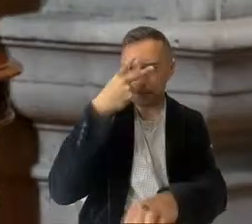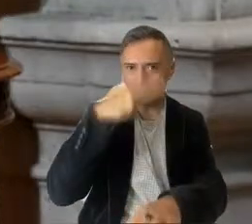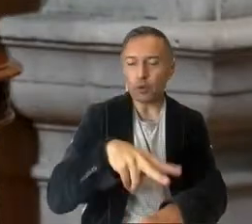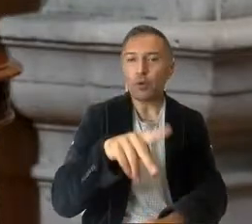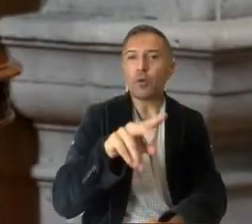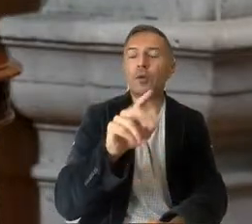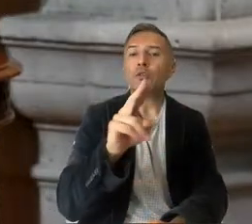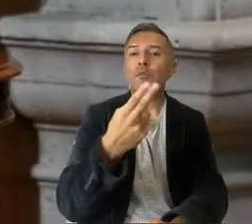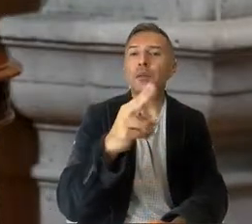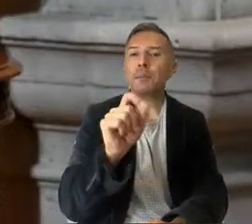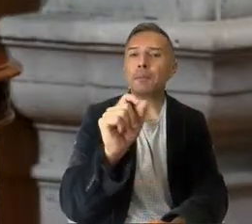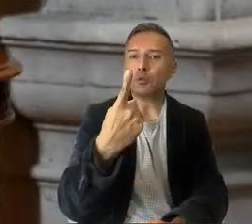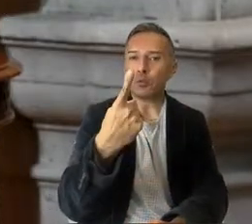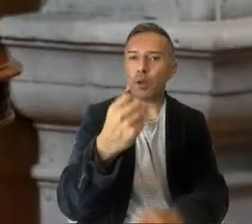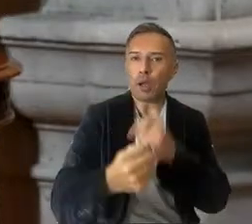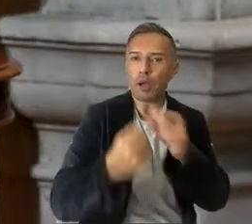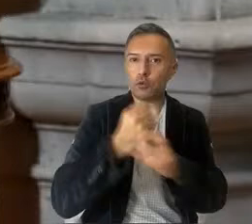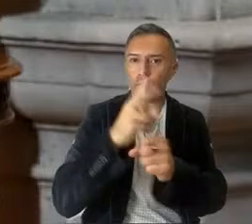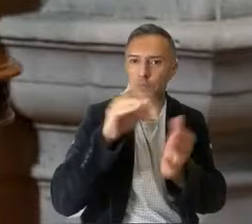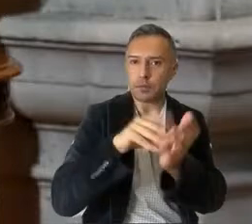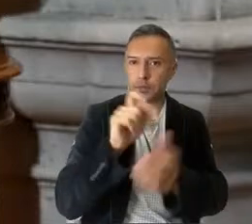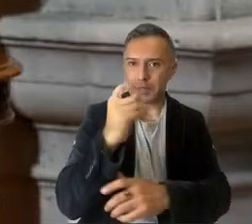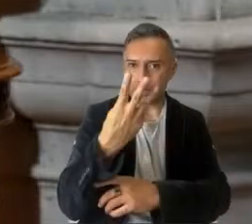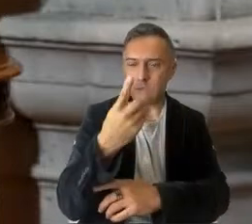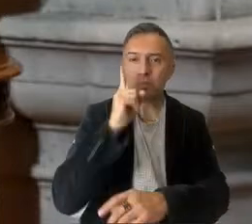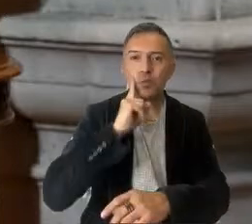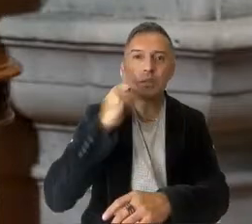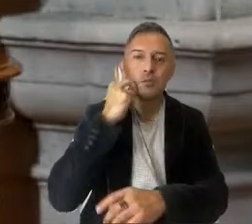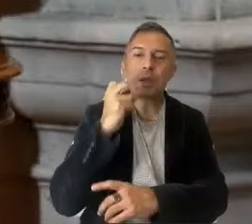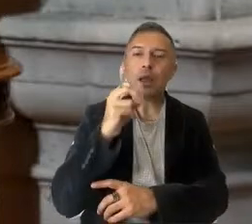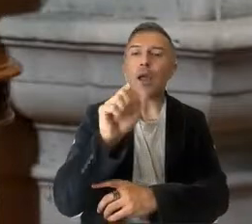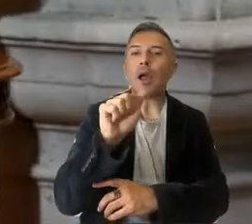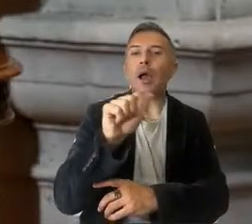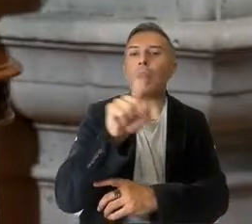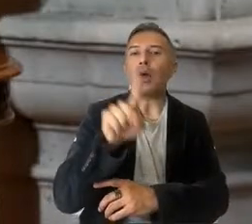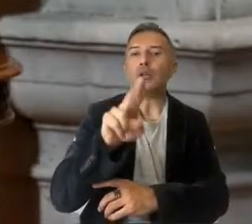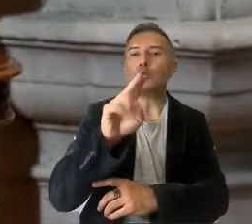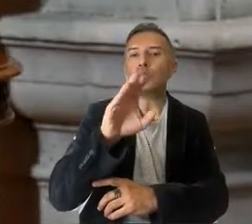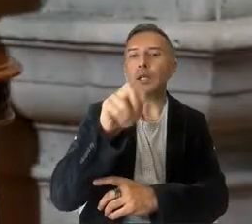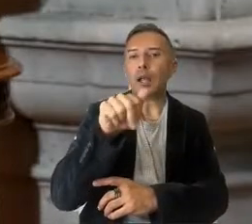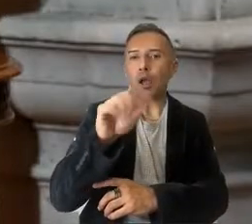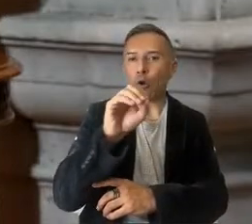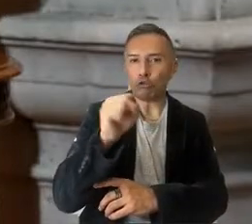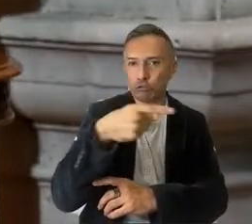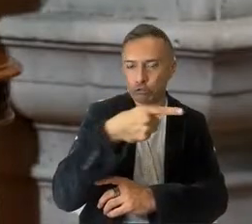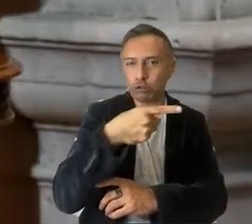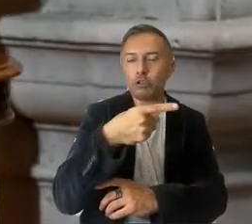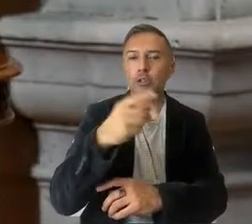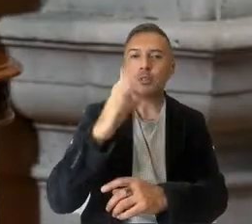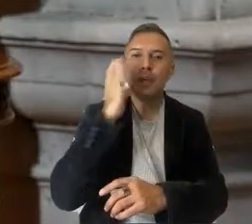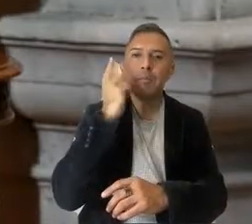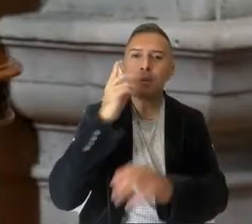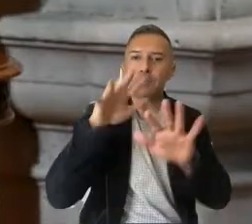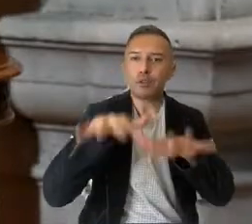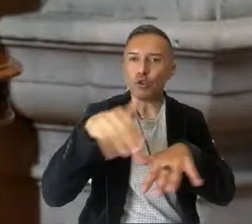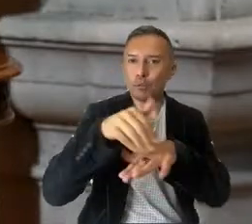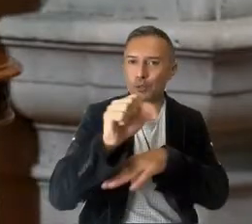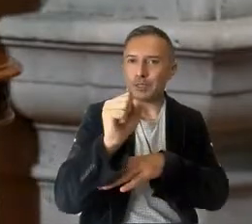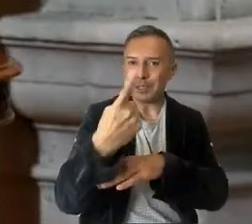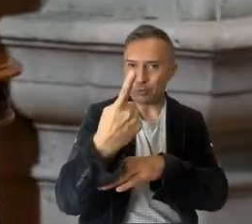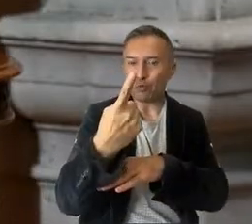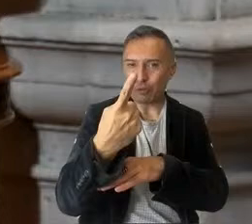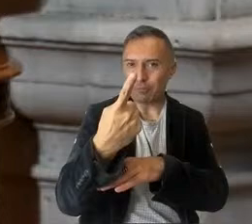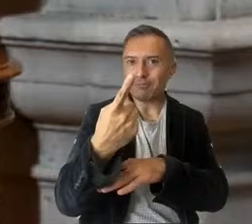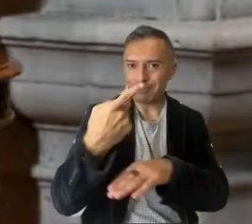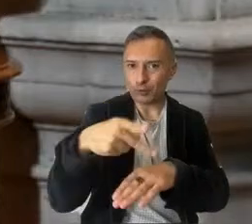21 de noviembre del 2023. Diputada Azucena Cisneros Cos, presidenta de la Honorable